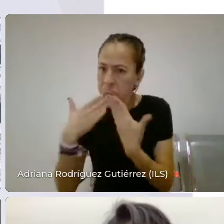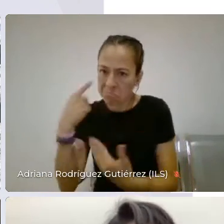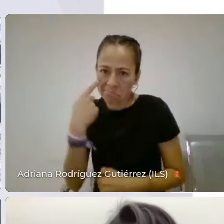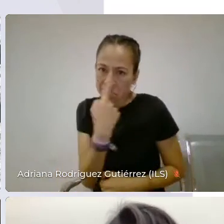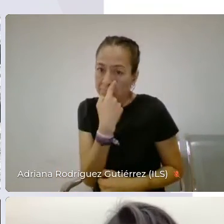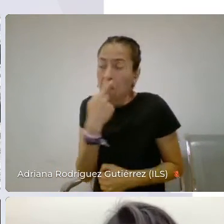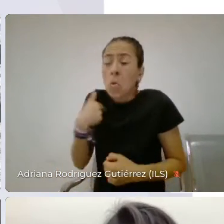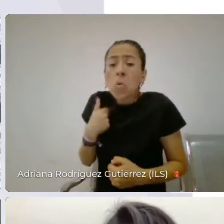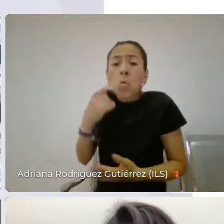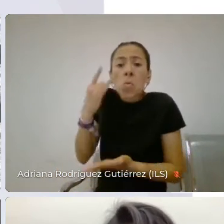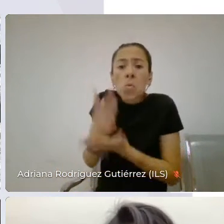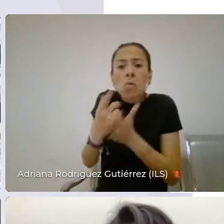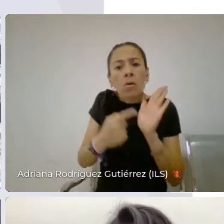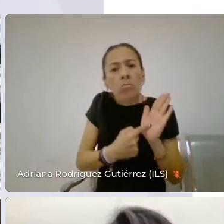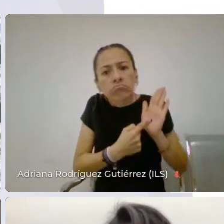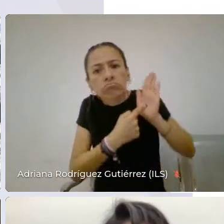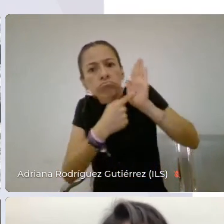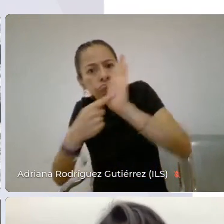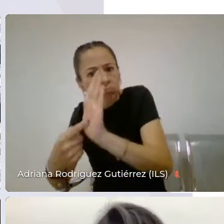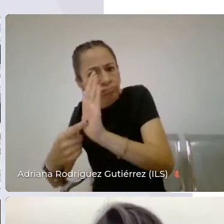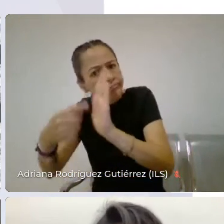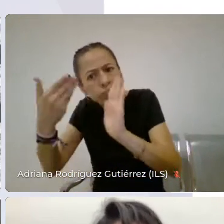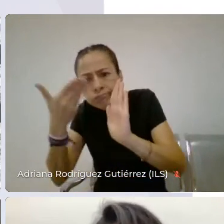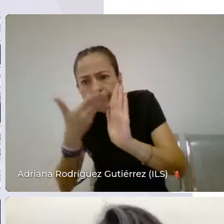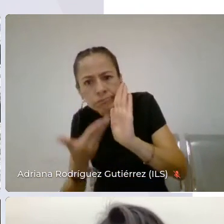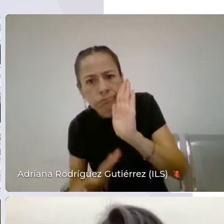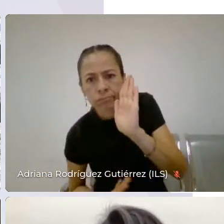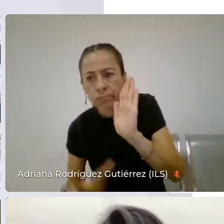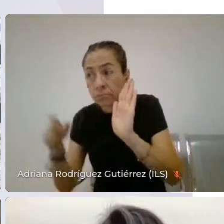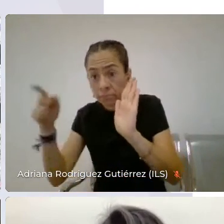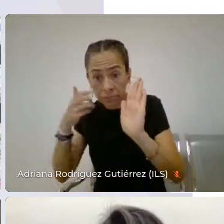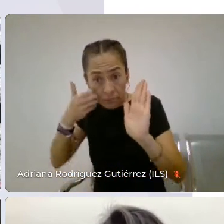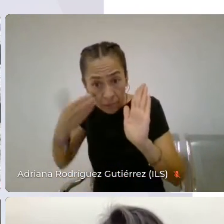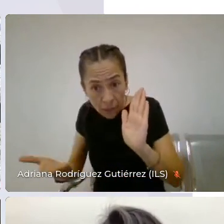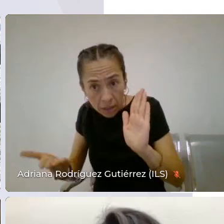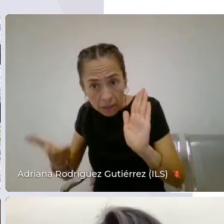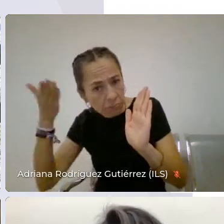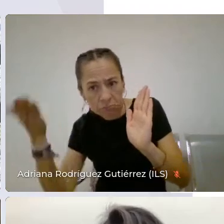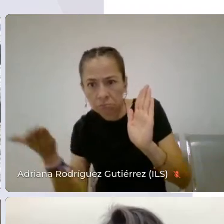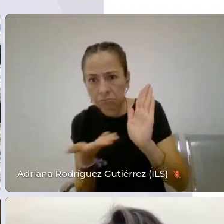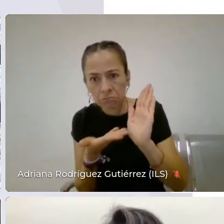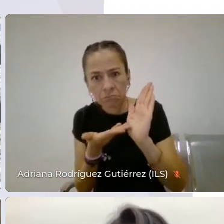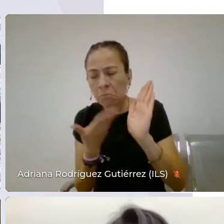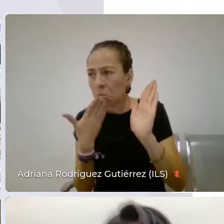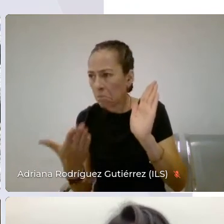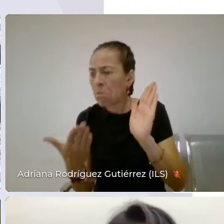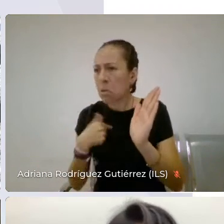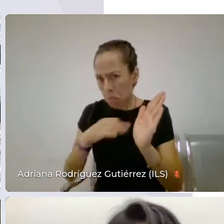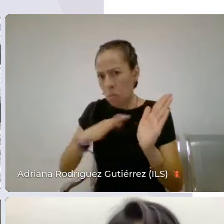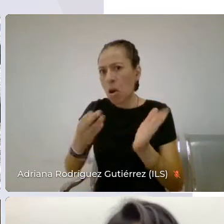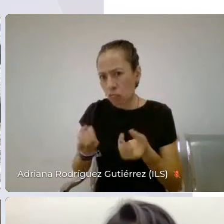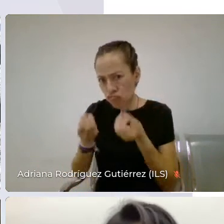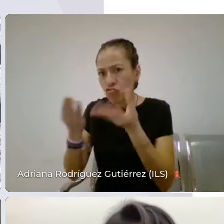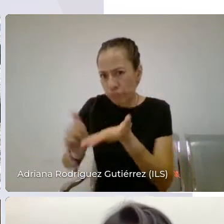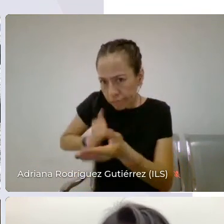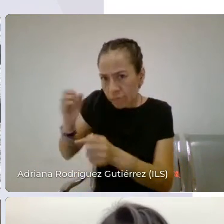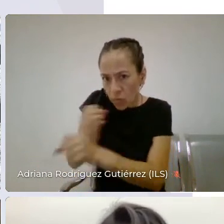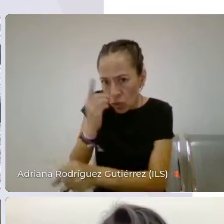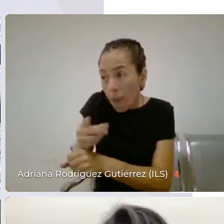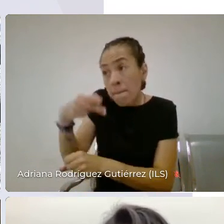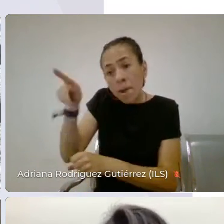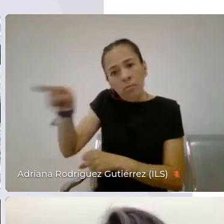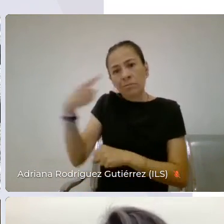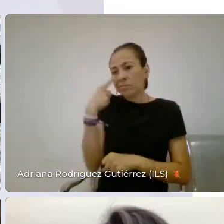yo te voy a brindar la posibilidad de que tengas acceso a, pero tú eliges. Tú eliges entendiendo que tu realidad es tan válida como la